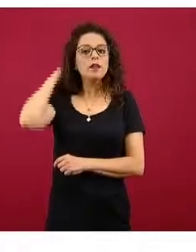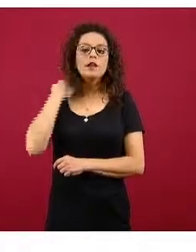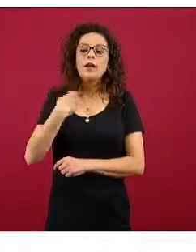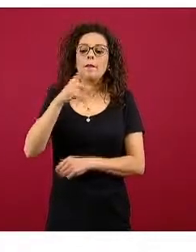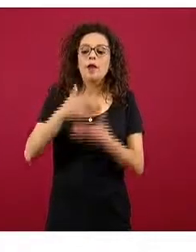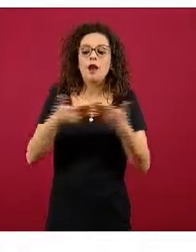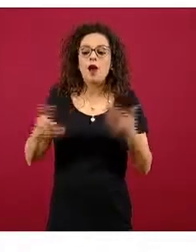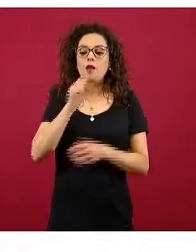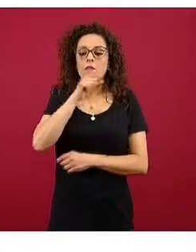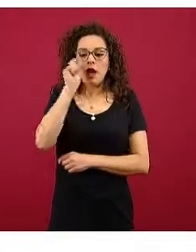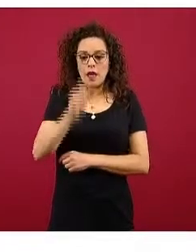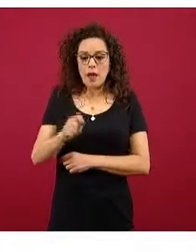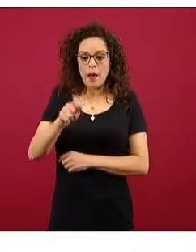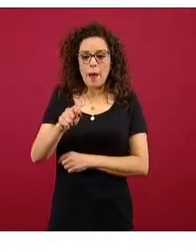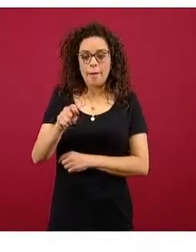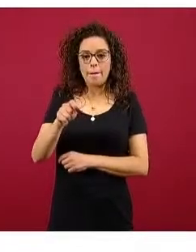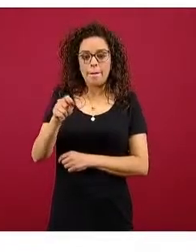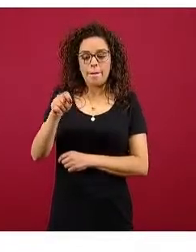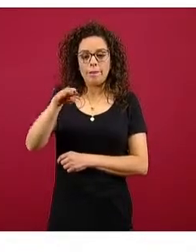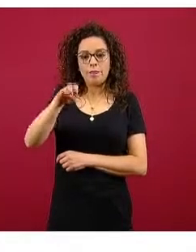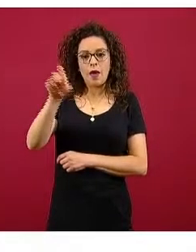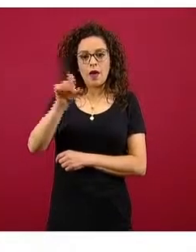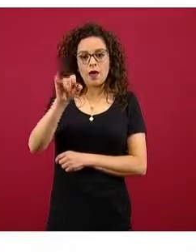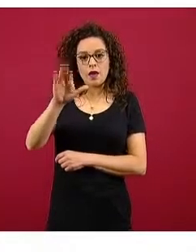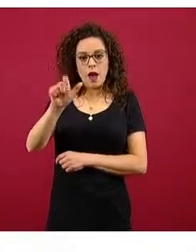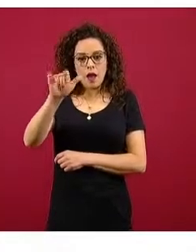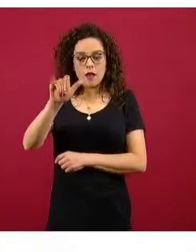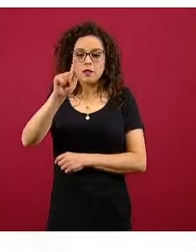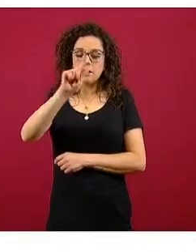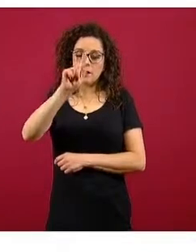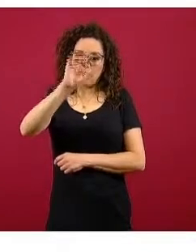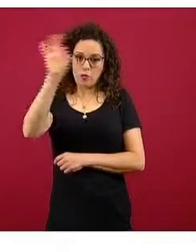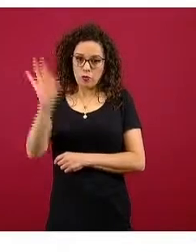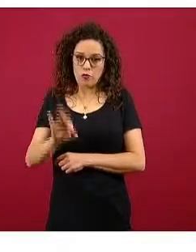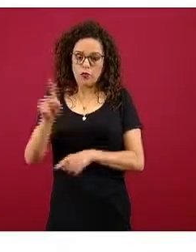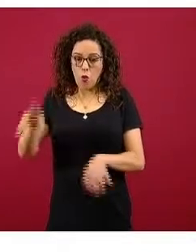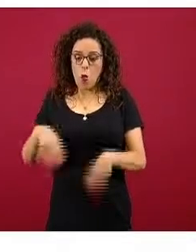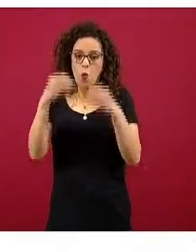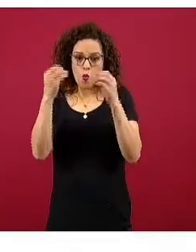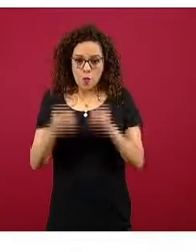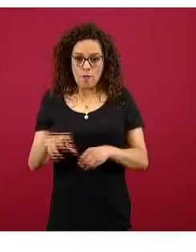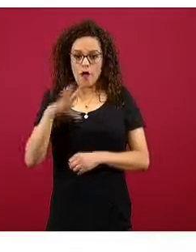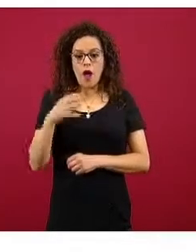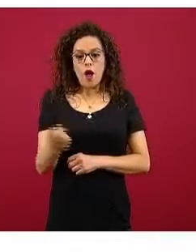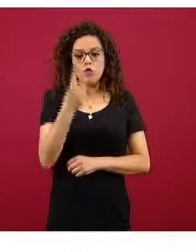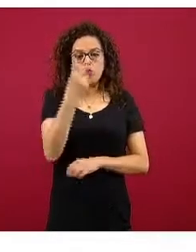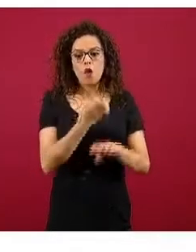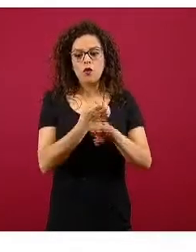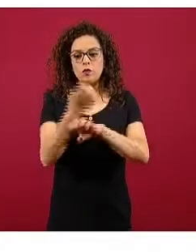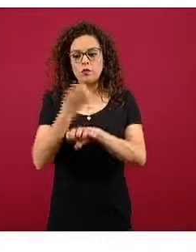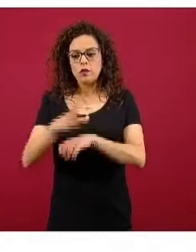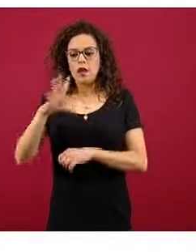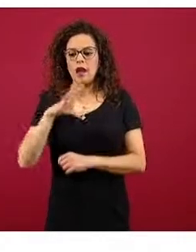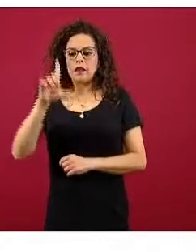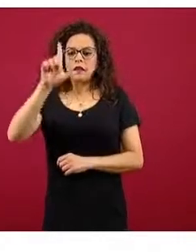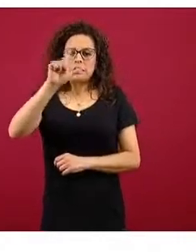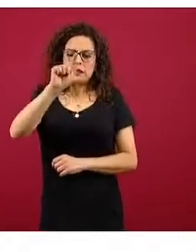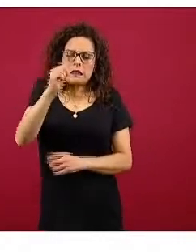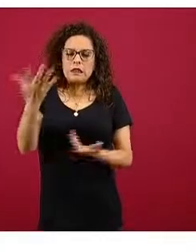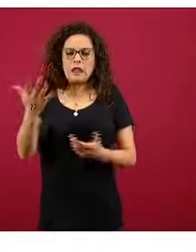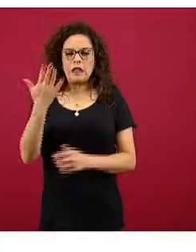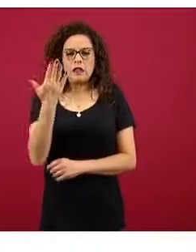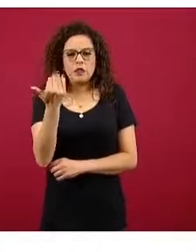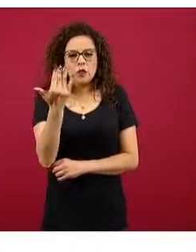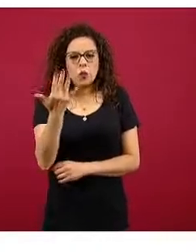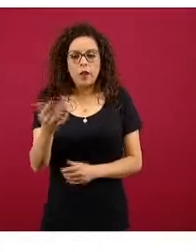Mexicali, con un 77% de ocupación, y pues hay dos estados que tienen entre 70 y 50, que son